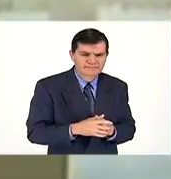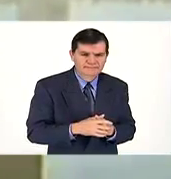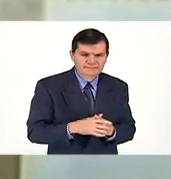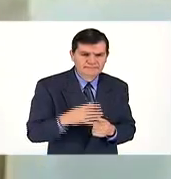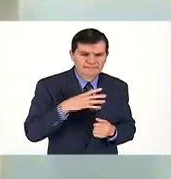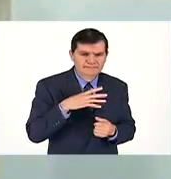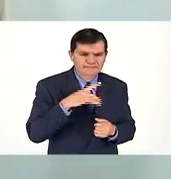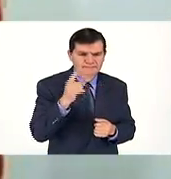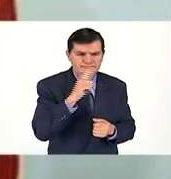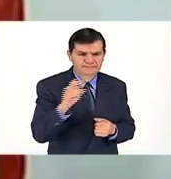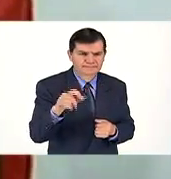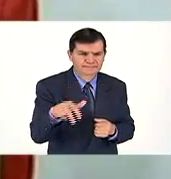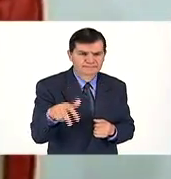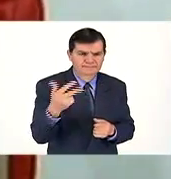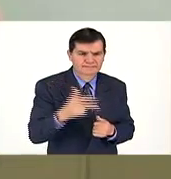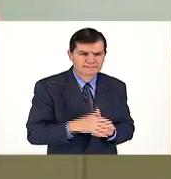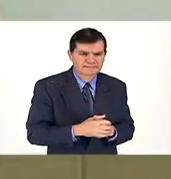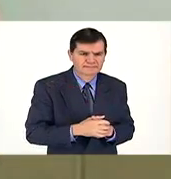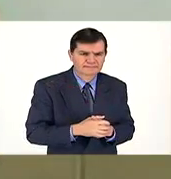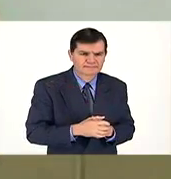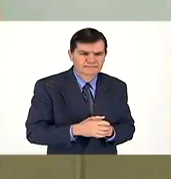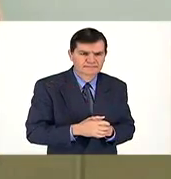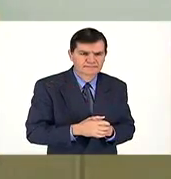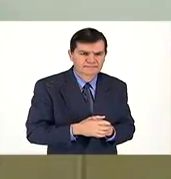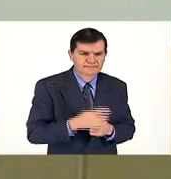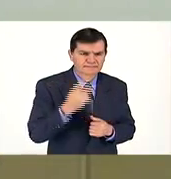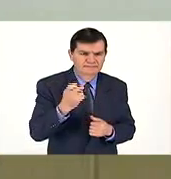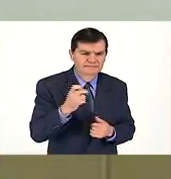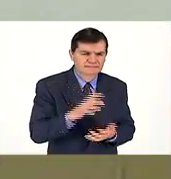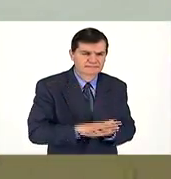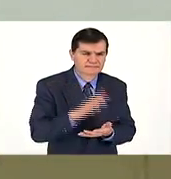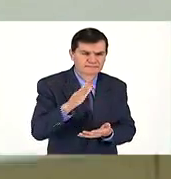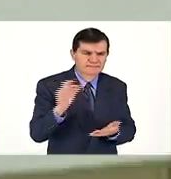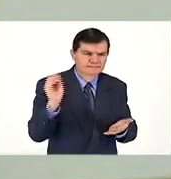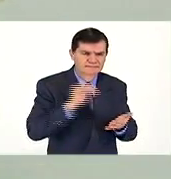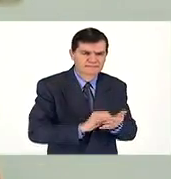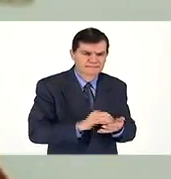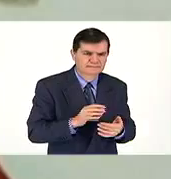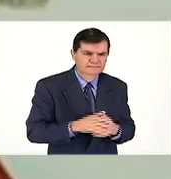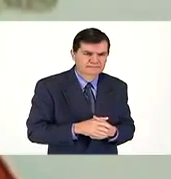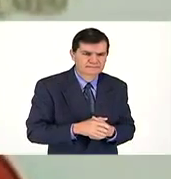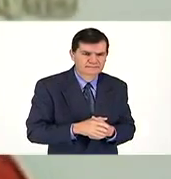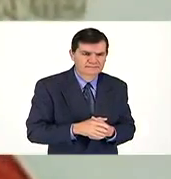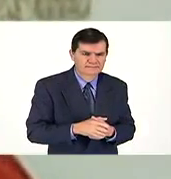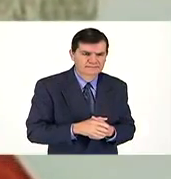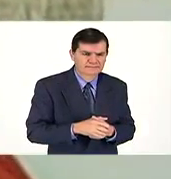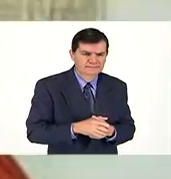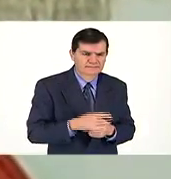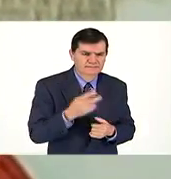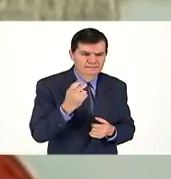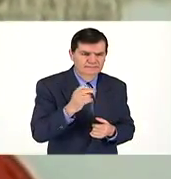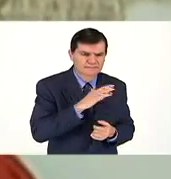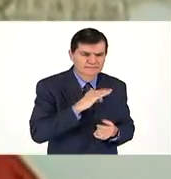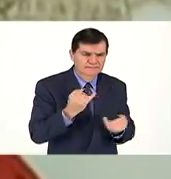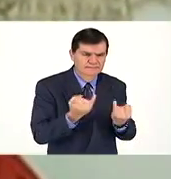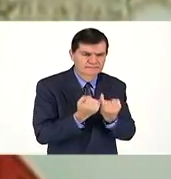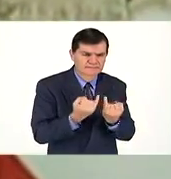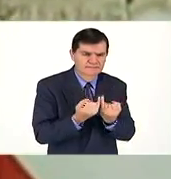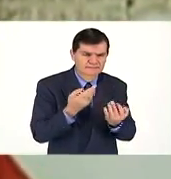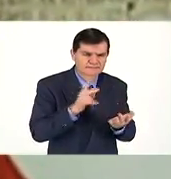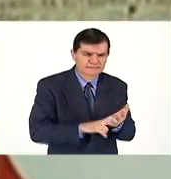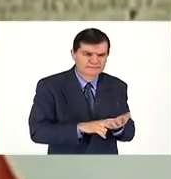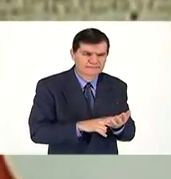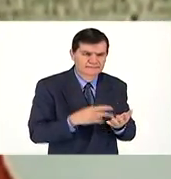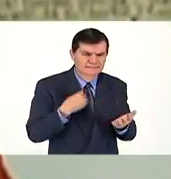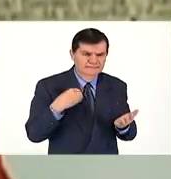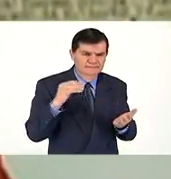113. Es una mayoría calificada. y con eso podrá incluso ponerse en